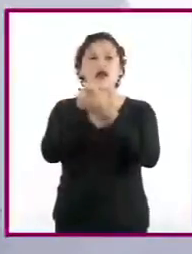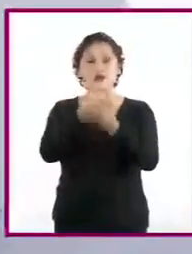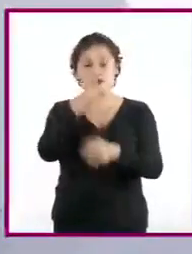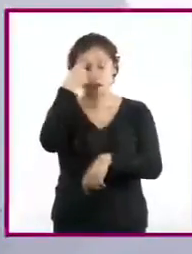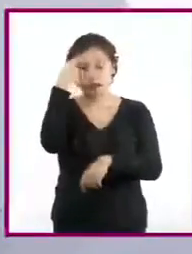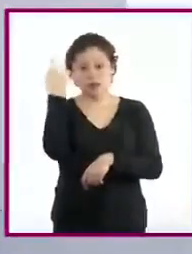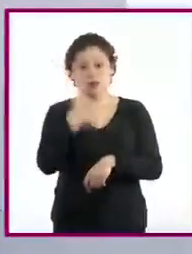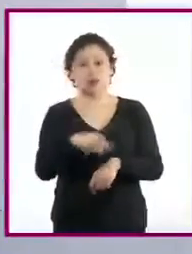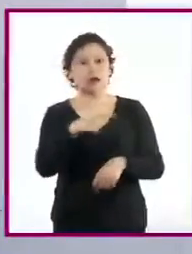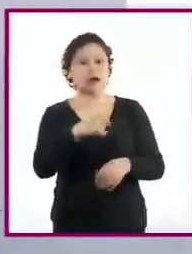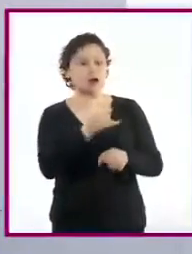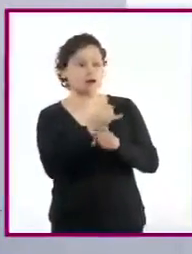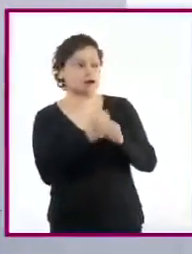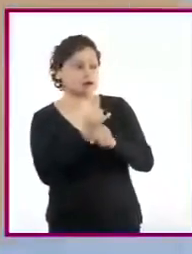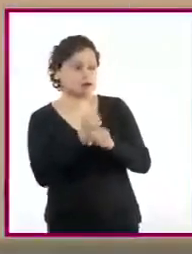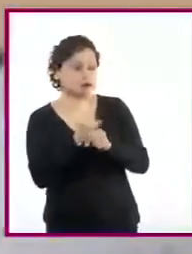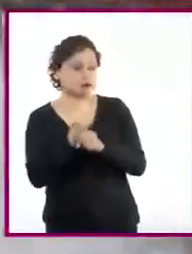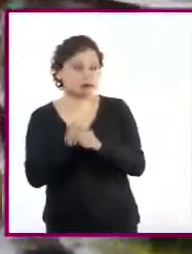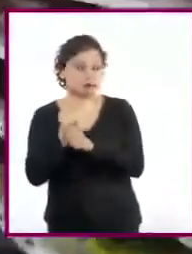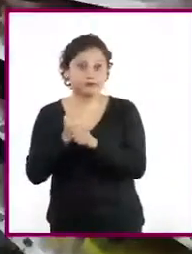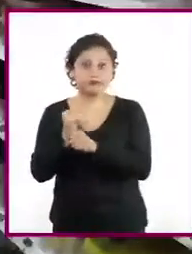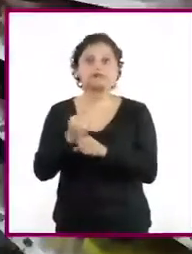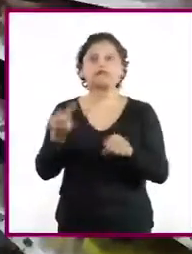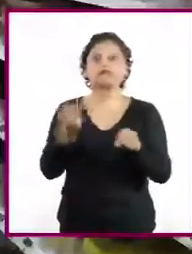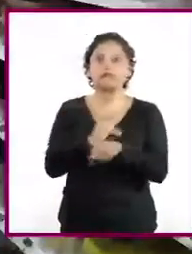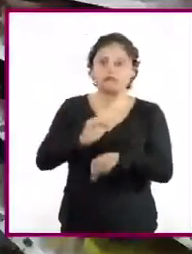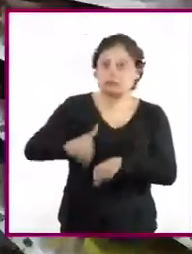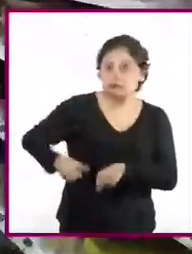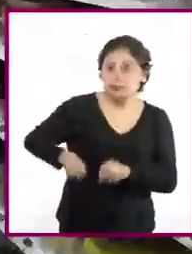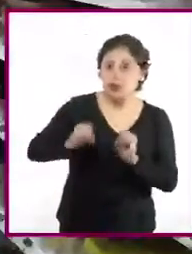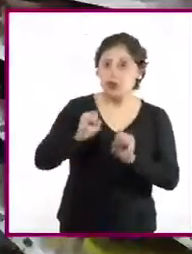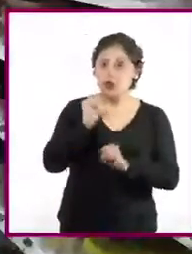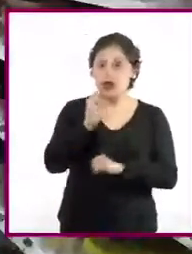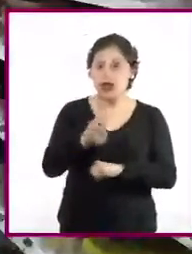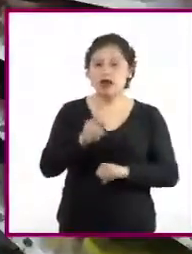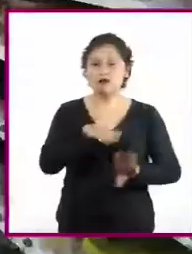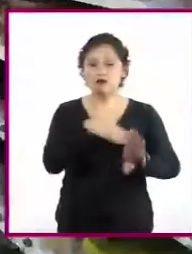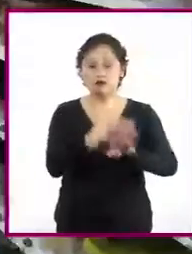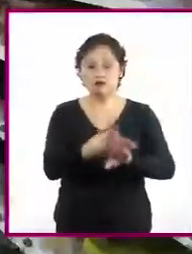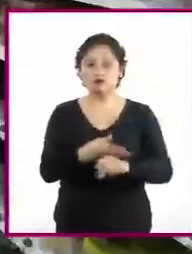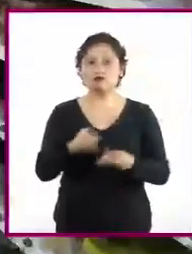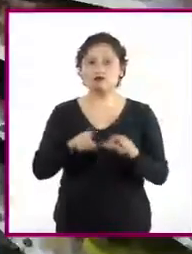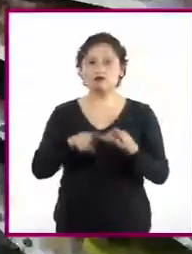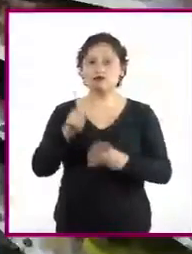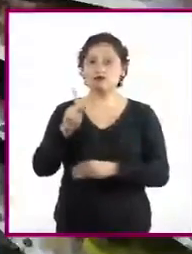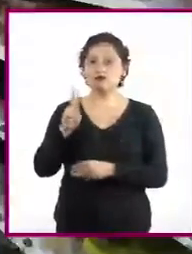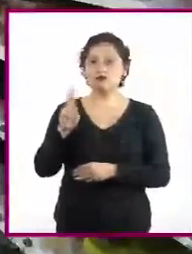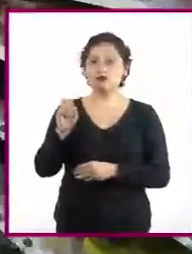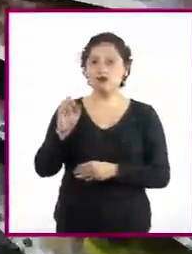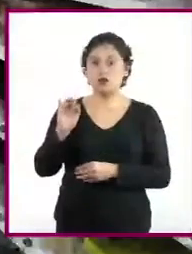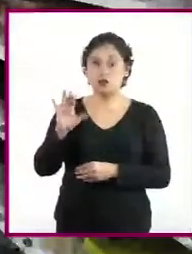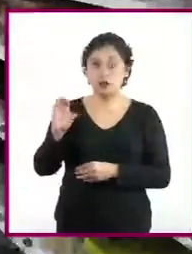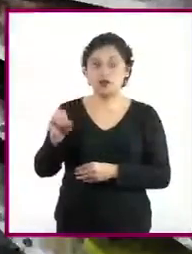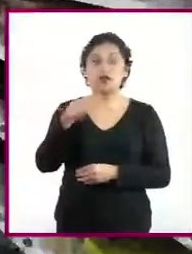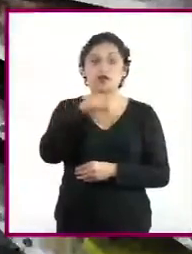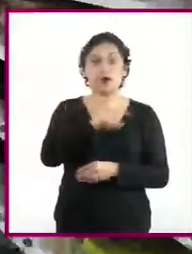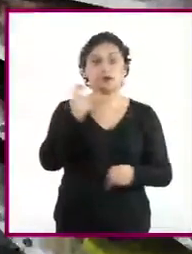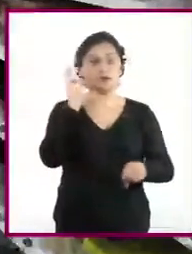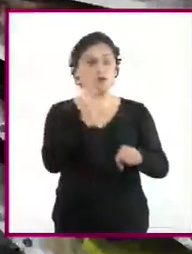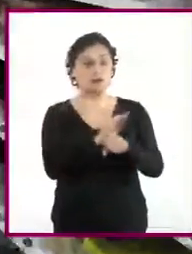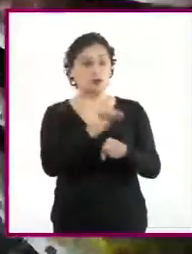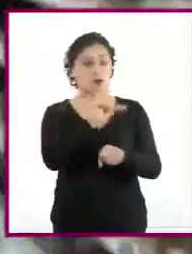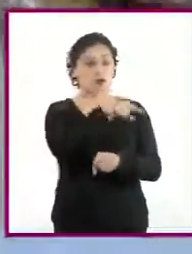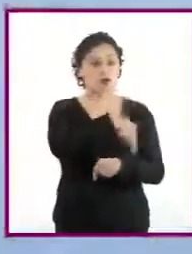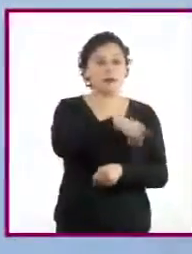hechos delictivos o accidentes. La Procuraduría Federal del Consumidor protege los derechos de las personas al adquirir un producto